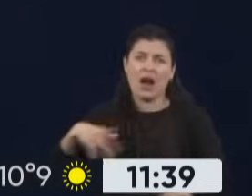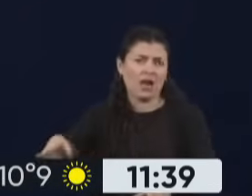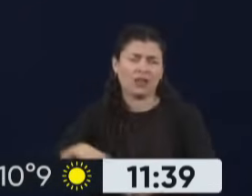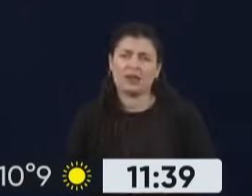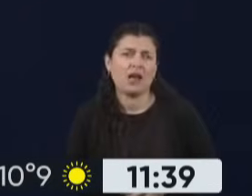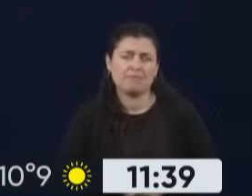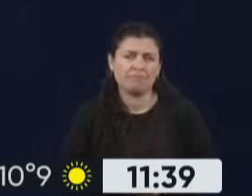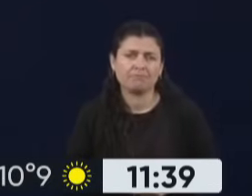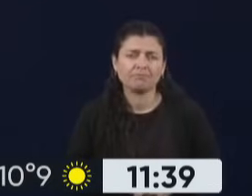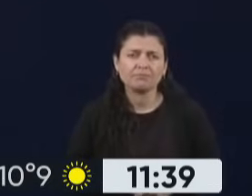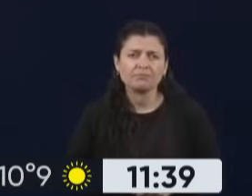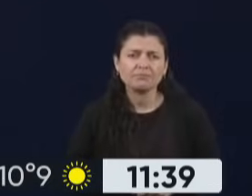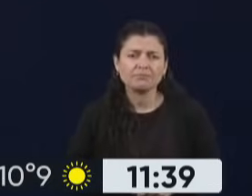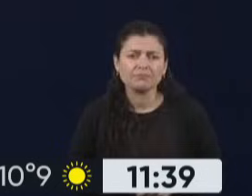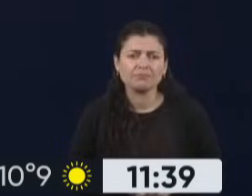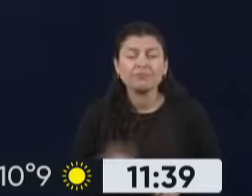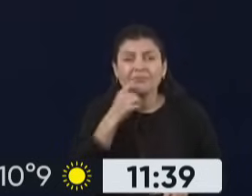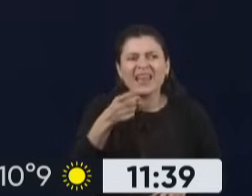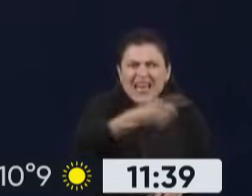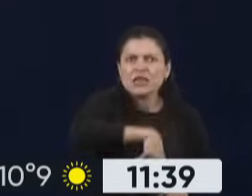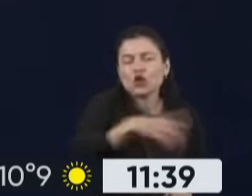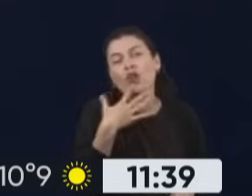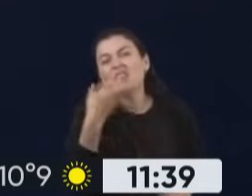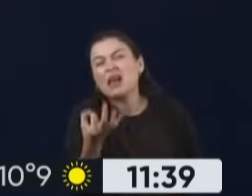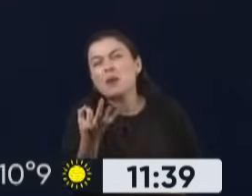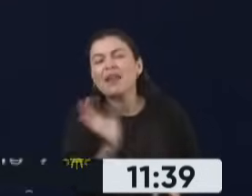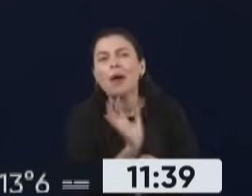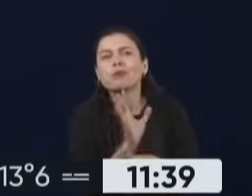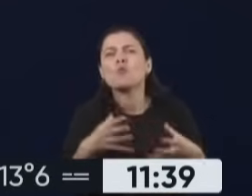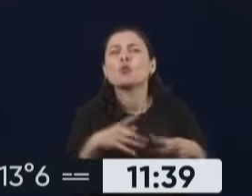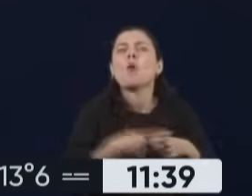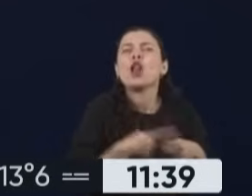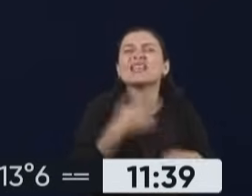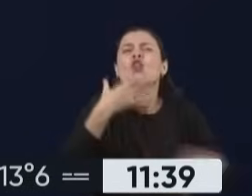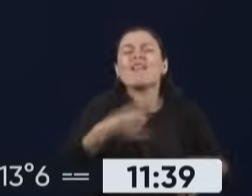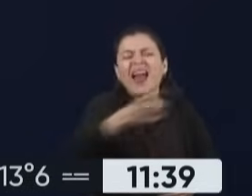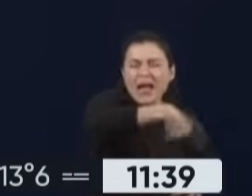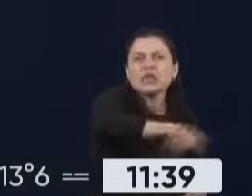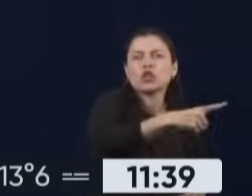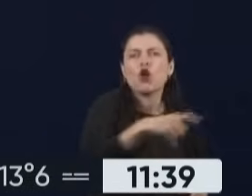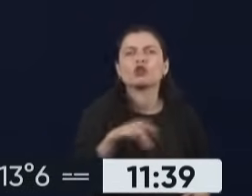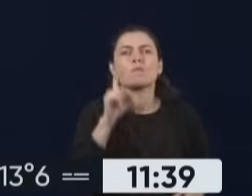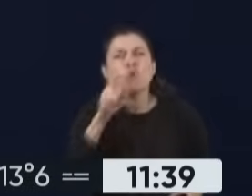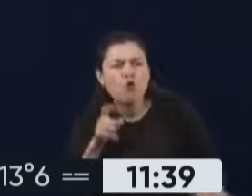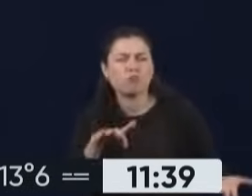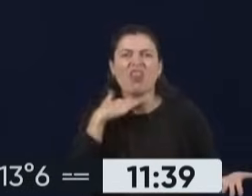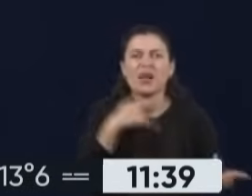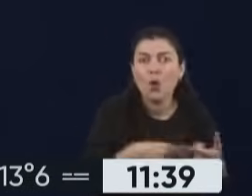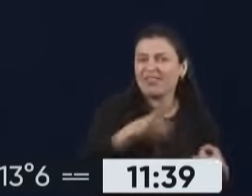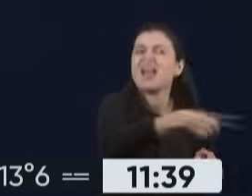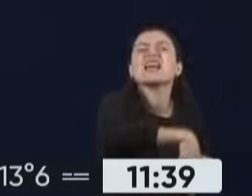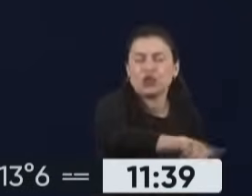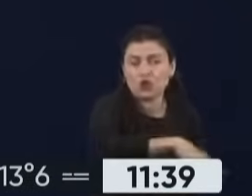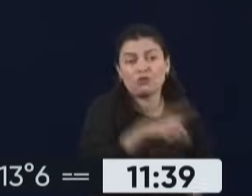los delincuentes, que eran delincuentes de verdad, quedaron impunes. Incluso el Grupo de Acción